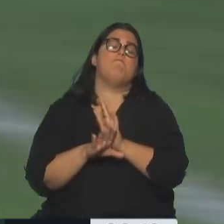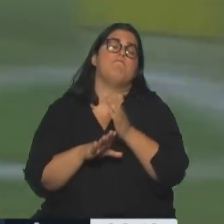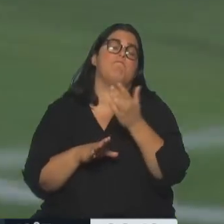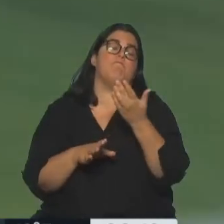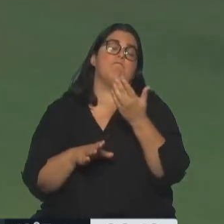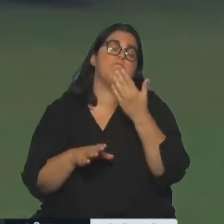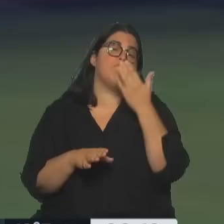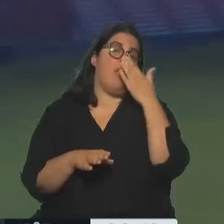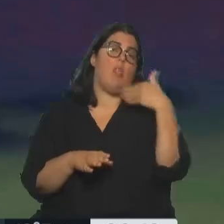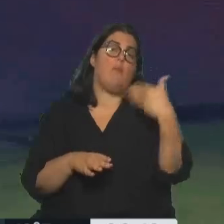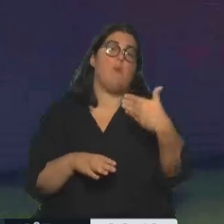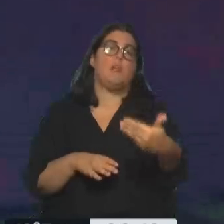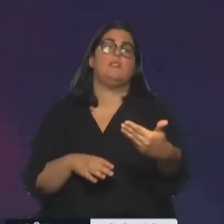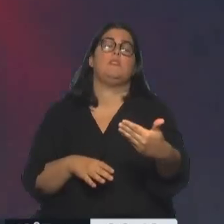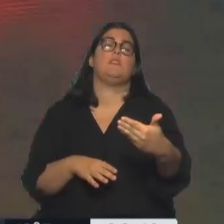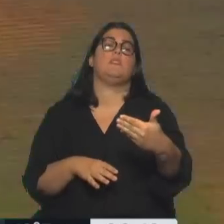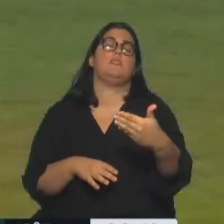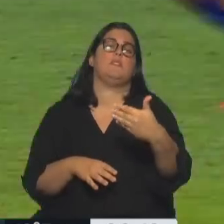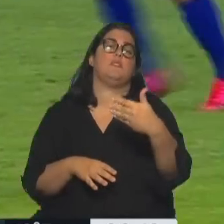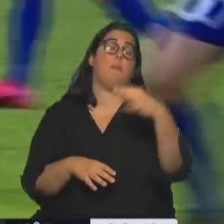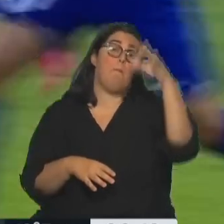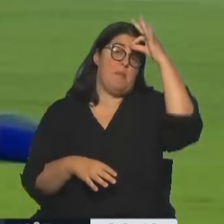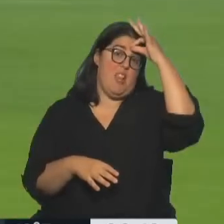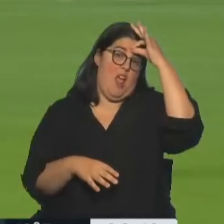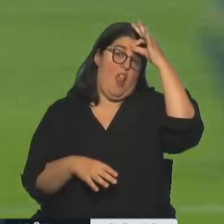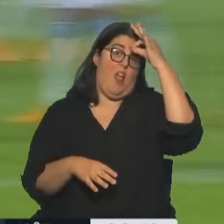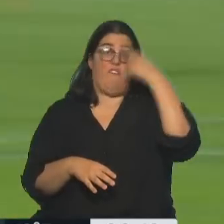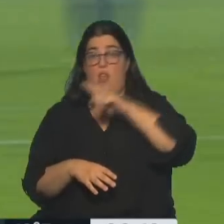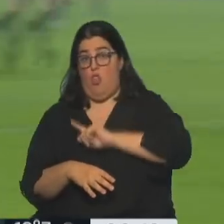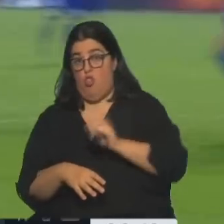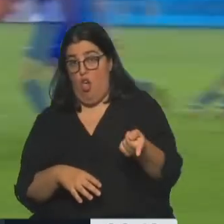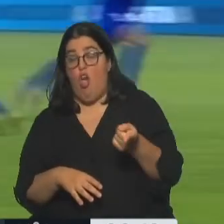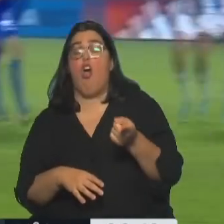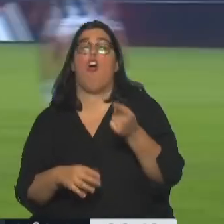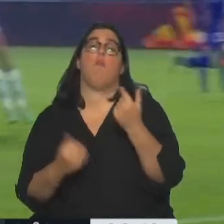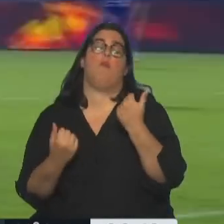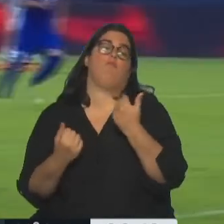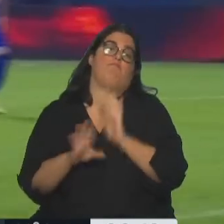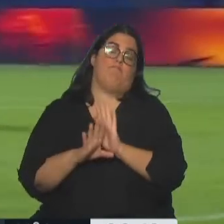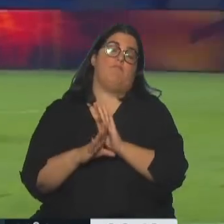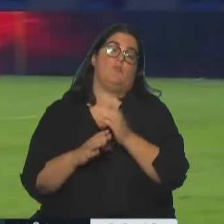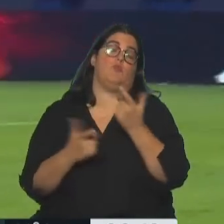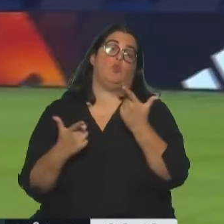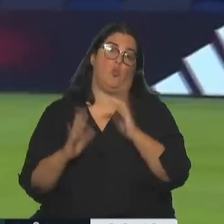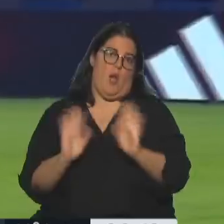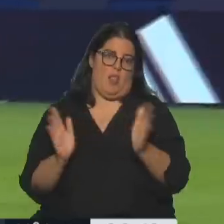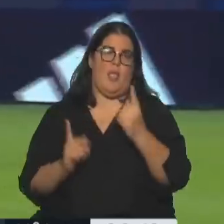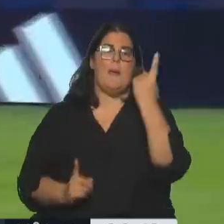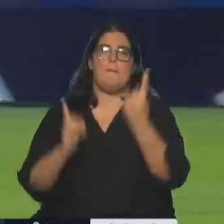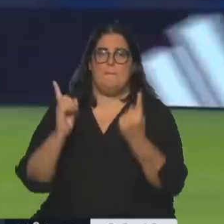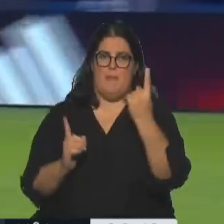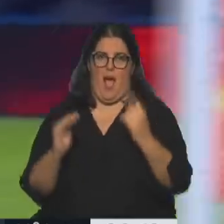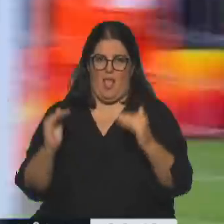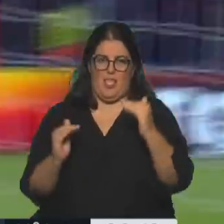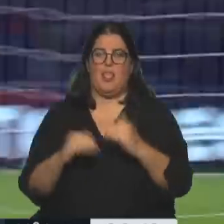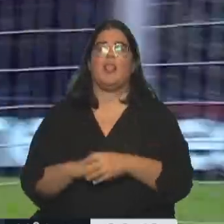después termina siendo un penal no otorgado en contra de Argentina. Por suerte, termina siendo empate para el equipo nacional y aquí se